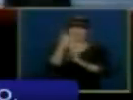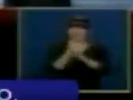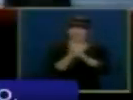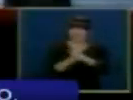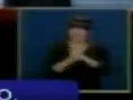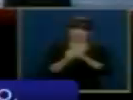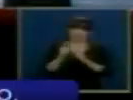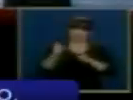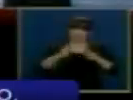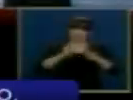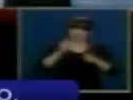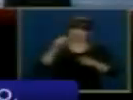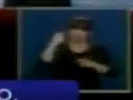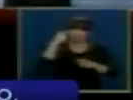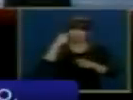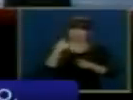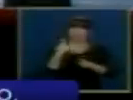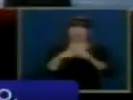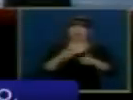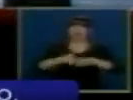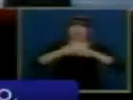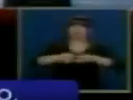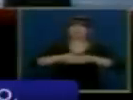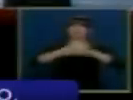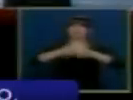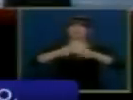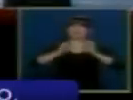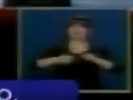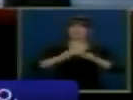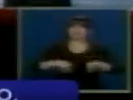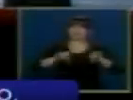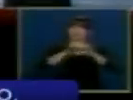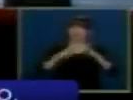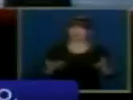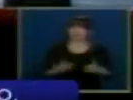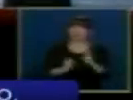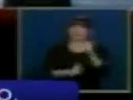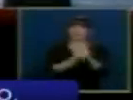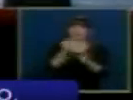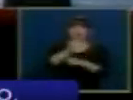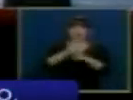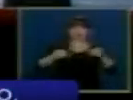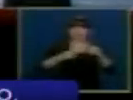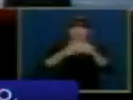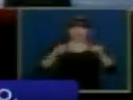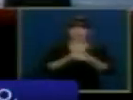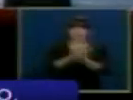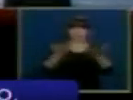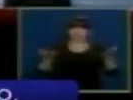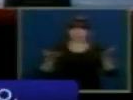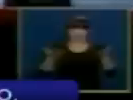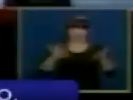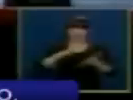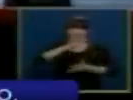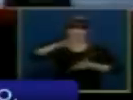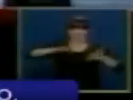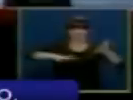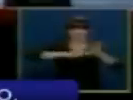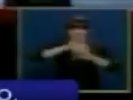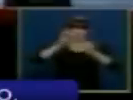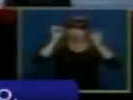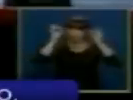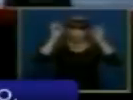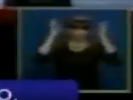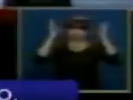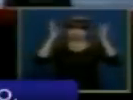gestión y postergación de decisiones centrales. En la mayoría de las oficinas públicas, el desorden es